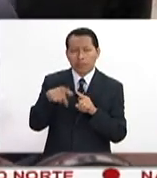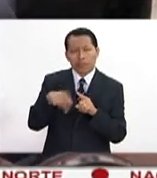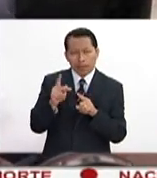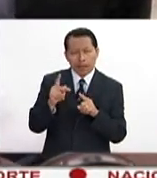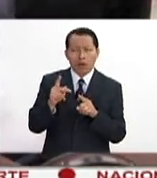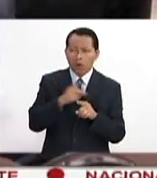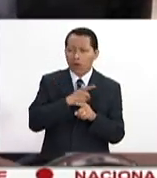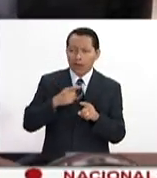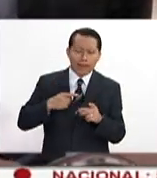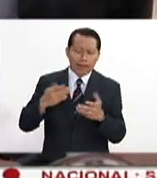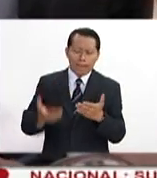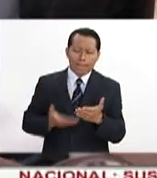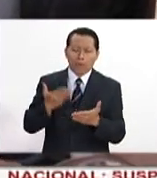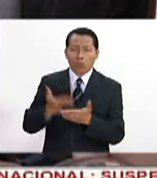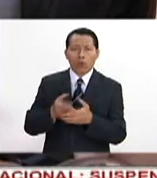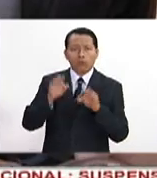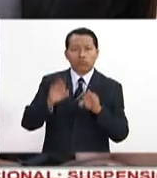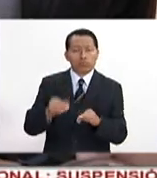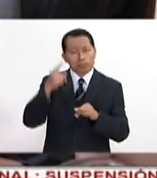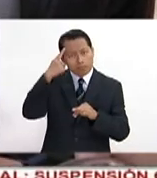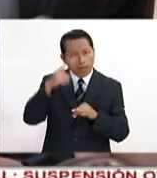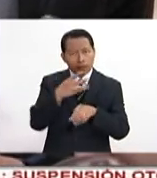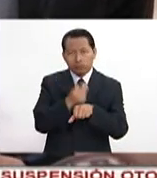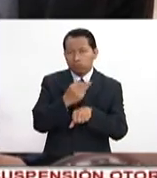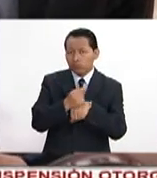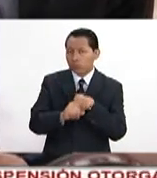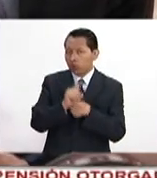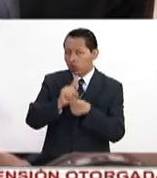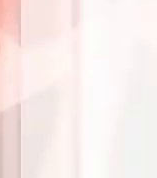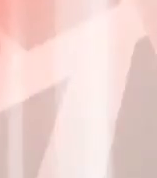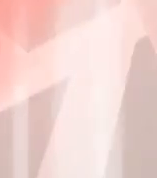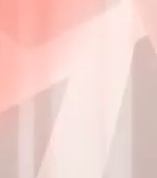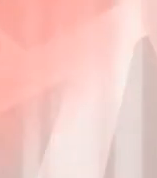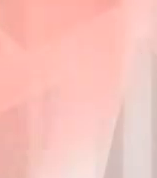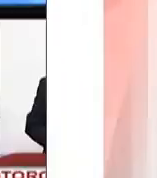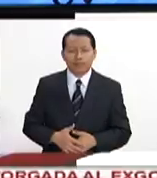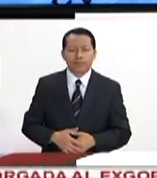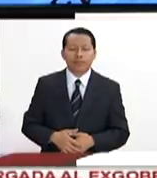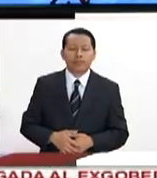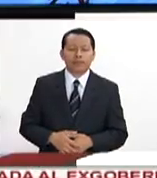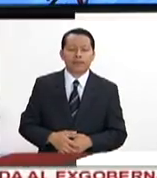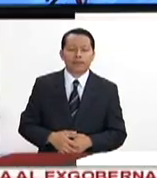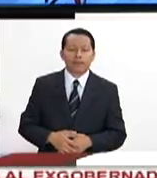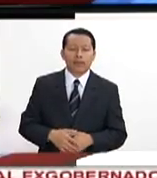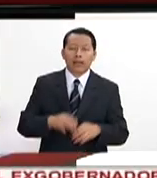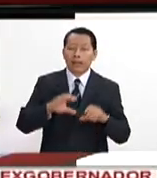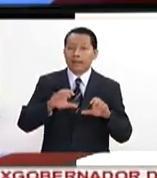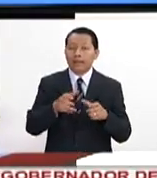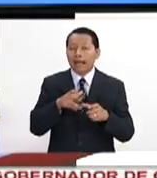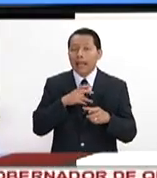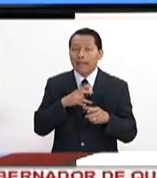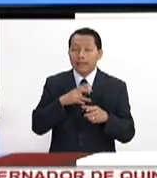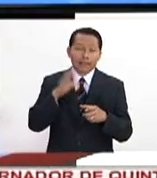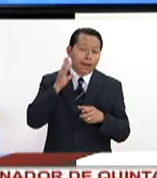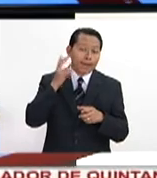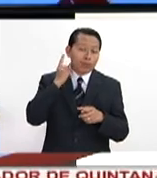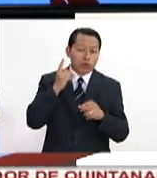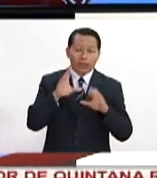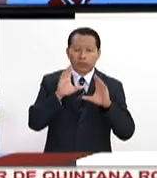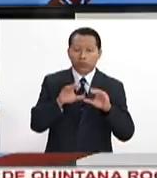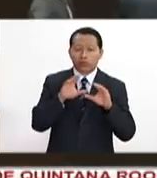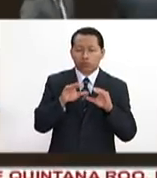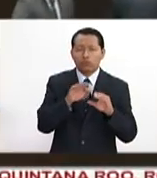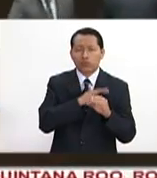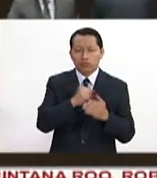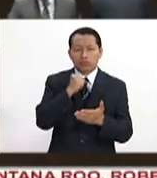propuestas concretas de solución a sus problemas. Y la sección instructora de la Cámara de Diputados aprobó